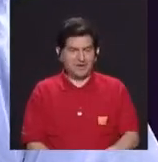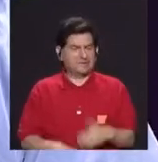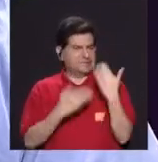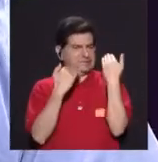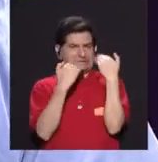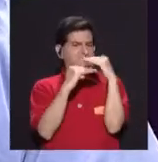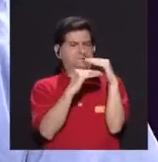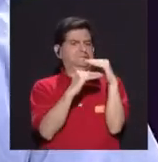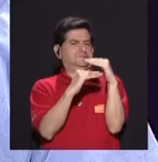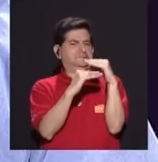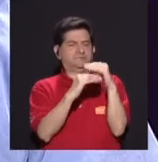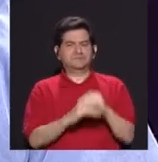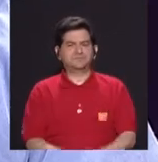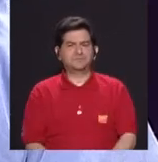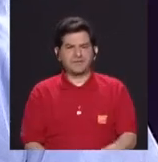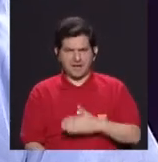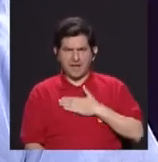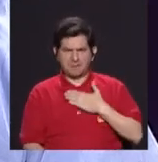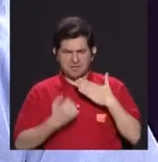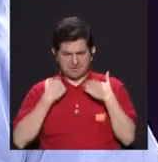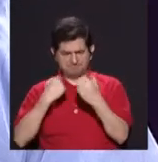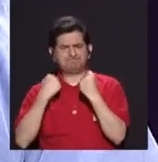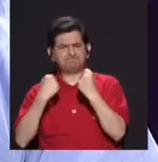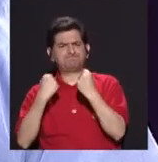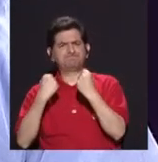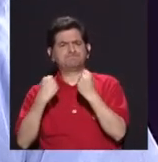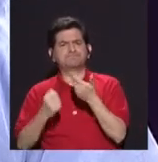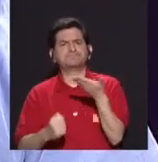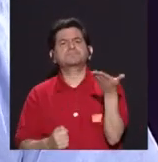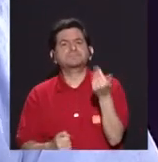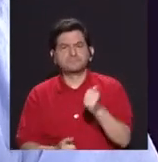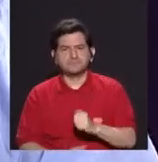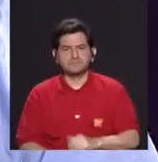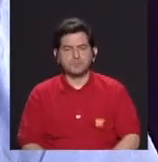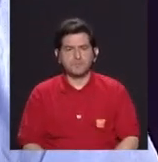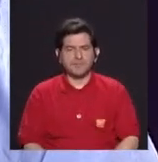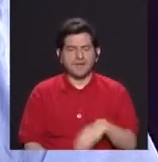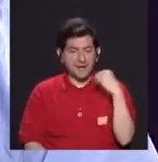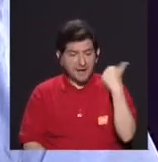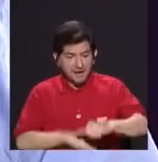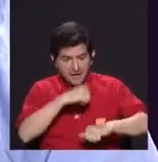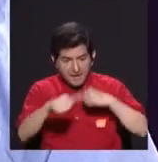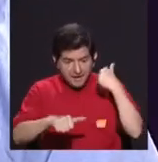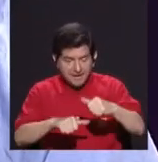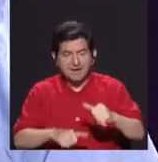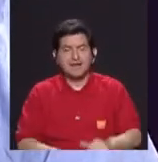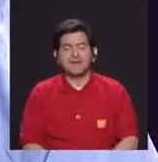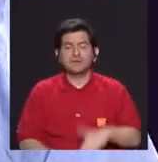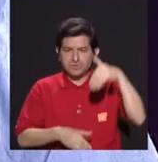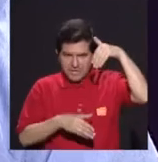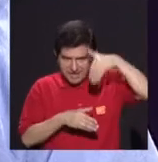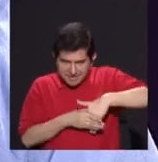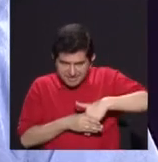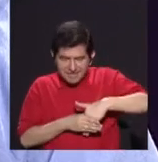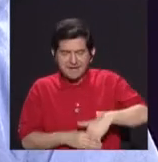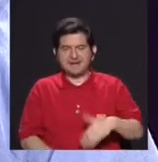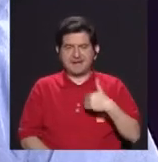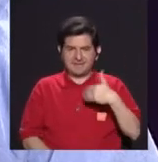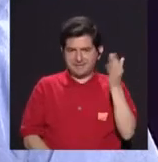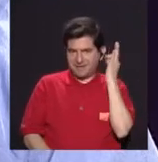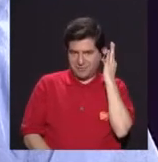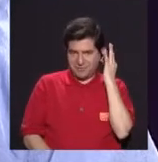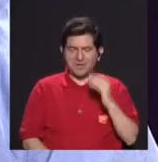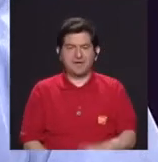limitado creo que algo que a mí me ha fortalecido mucho es precisamente esta lucha feminista interna es decir de ver